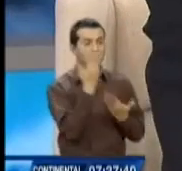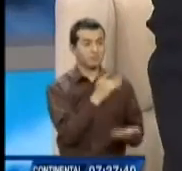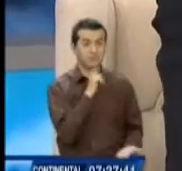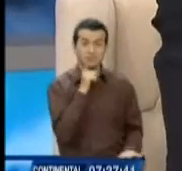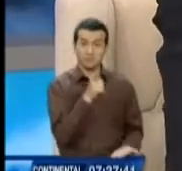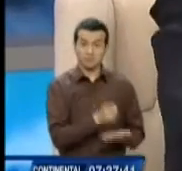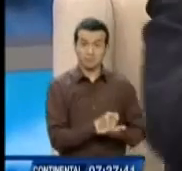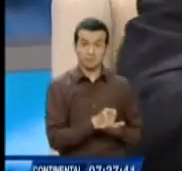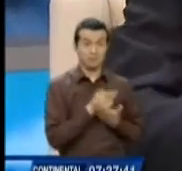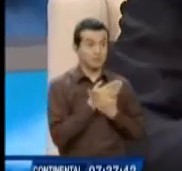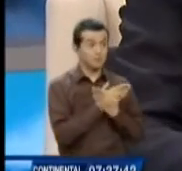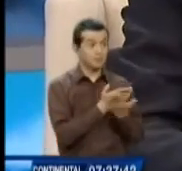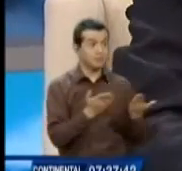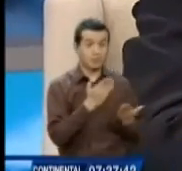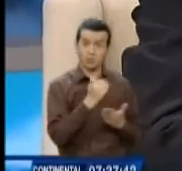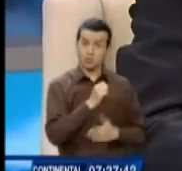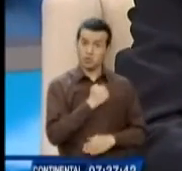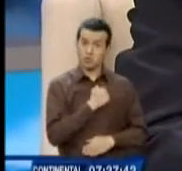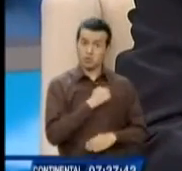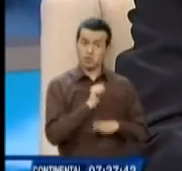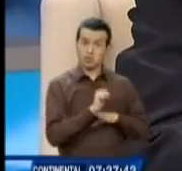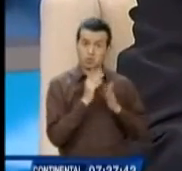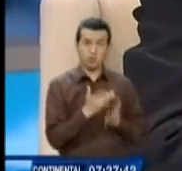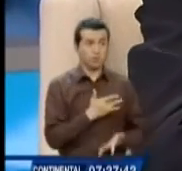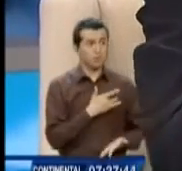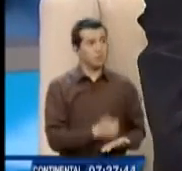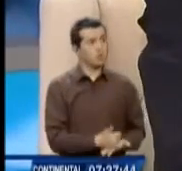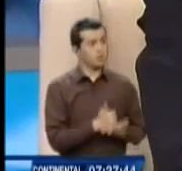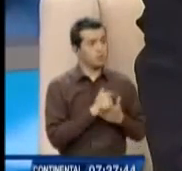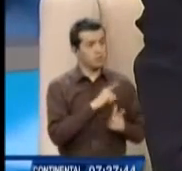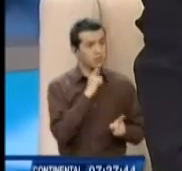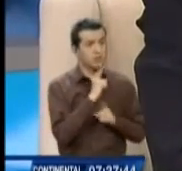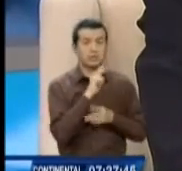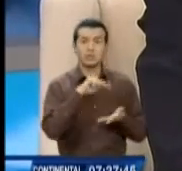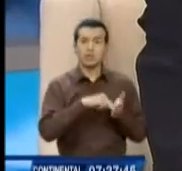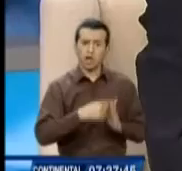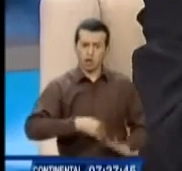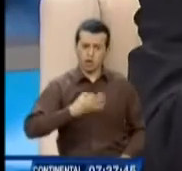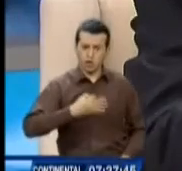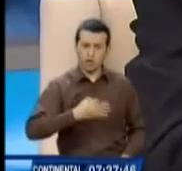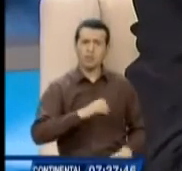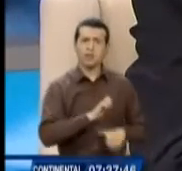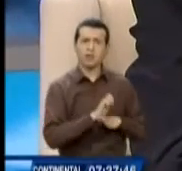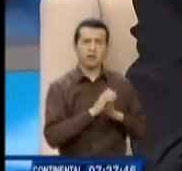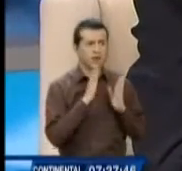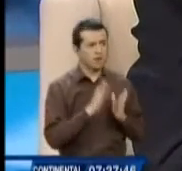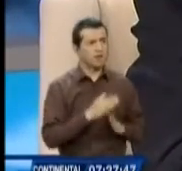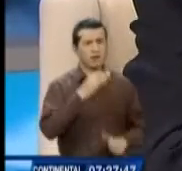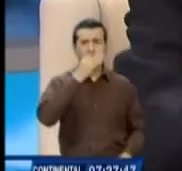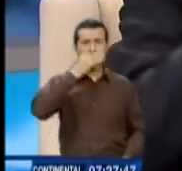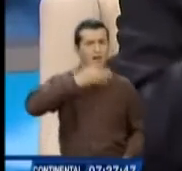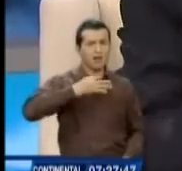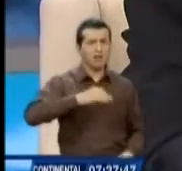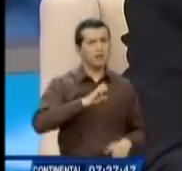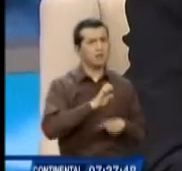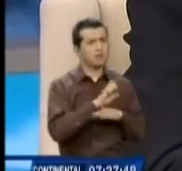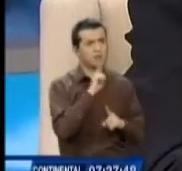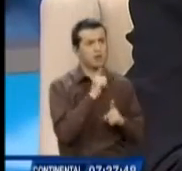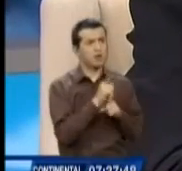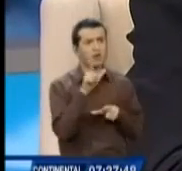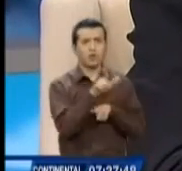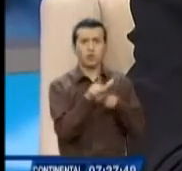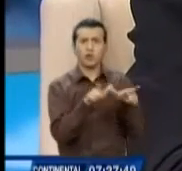además esto a nosotros como ecuatorianos nos debe alimentar, porque son ejemplos de ecuatorianos, con realidades ecuatorianas, en